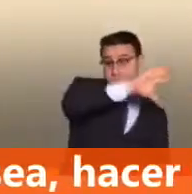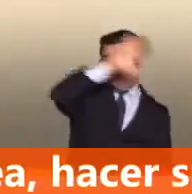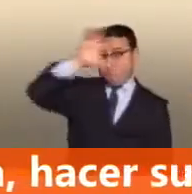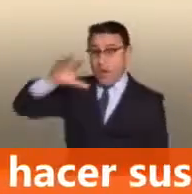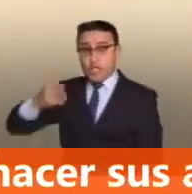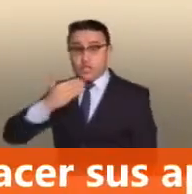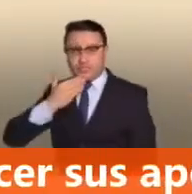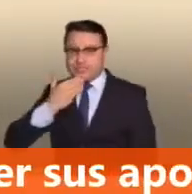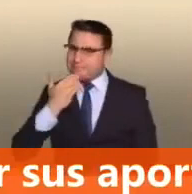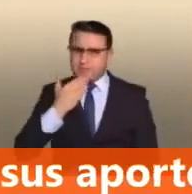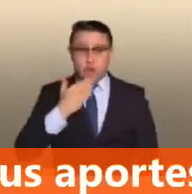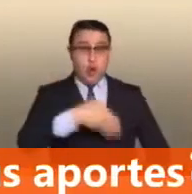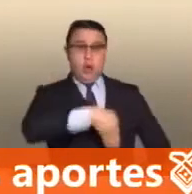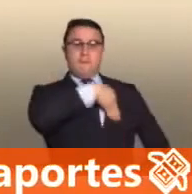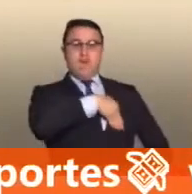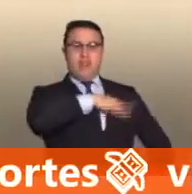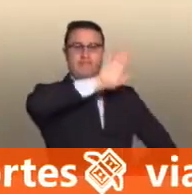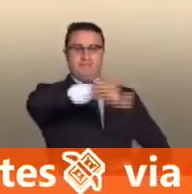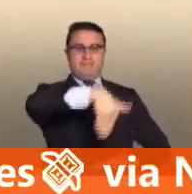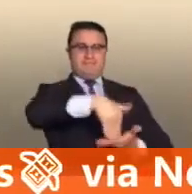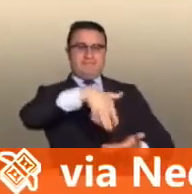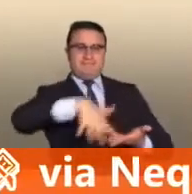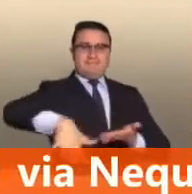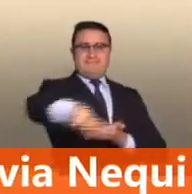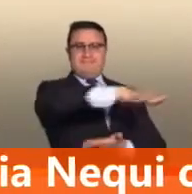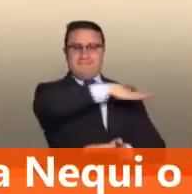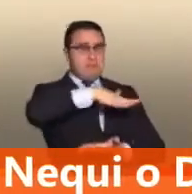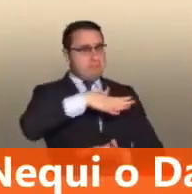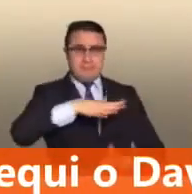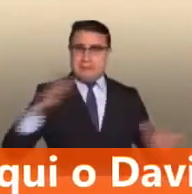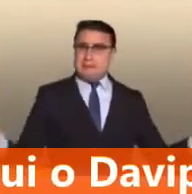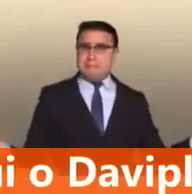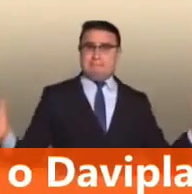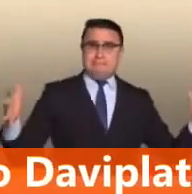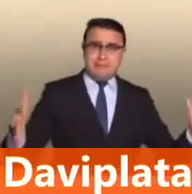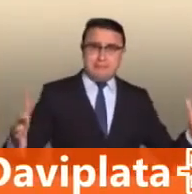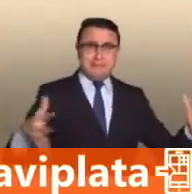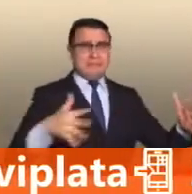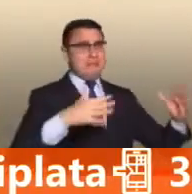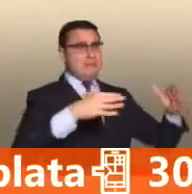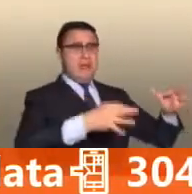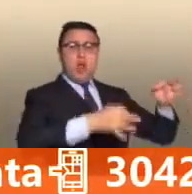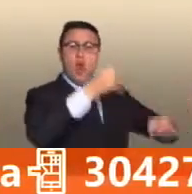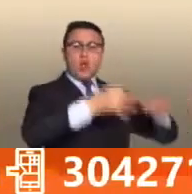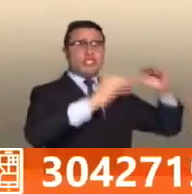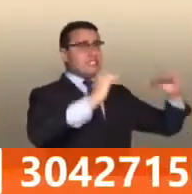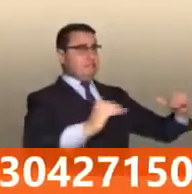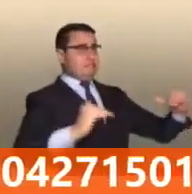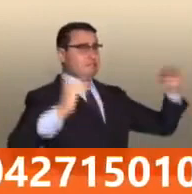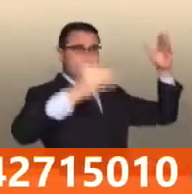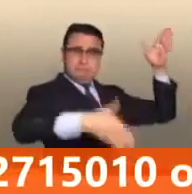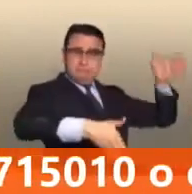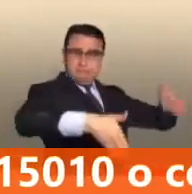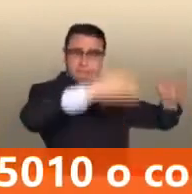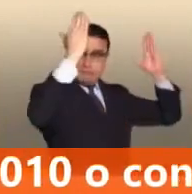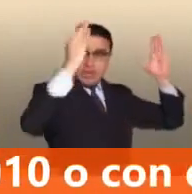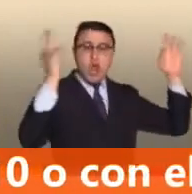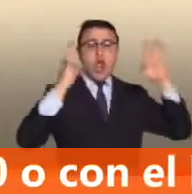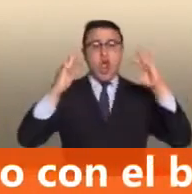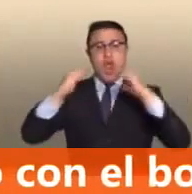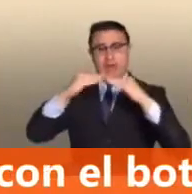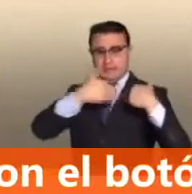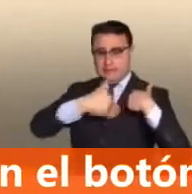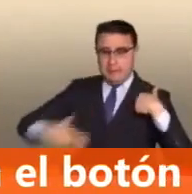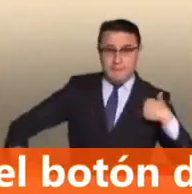cabría en la Plaza de Bolívar, no cabría en el Palacio de Justicia, ni en el Palacio de Nariño, no cabría quizás ni en la